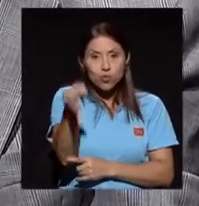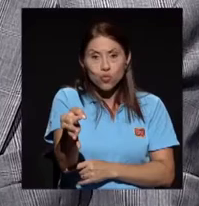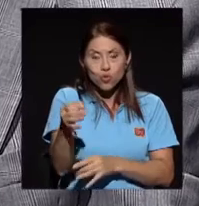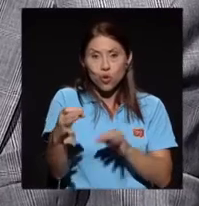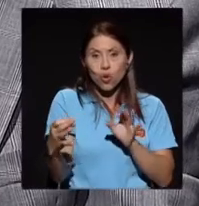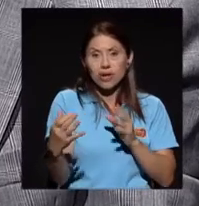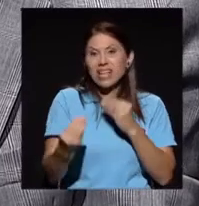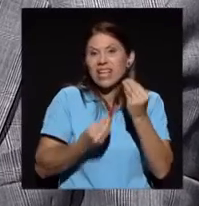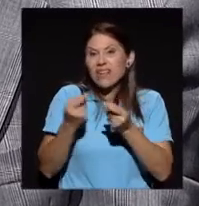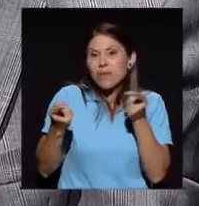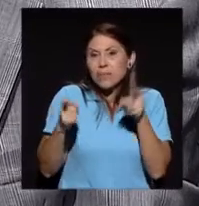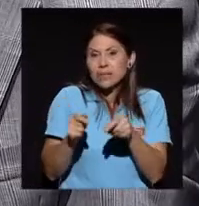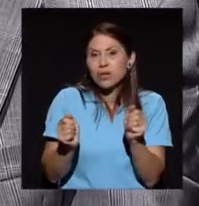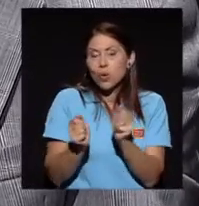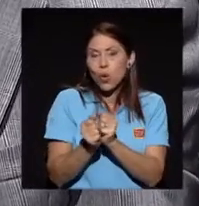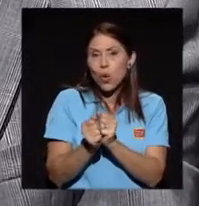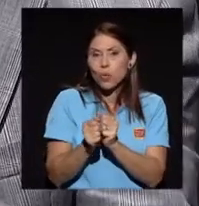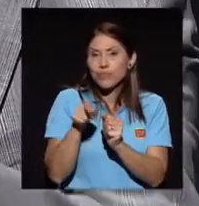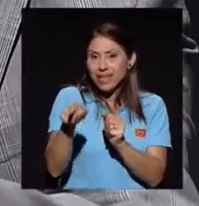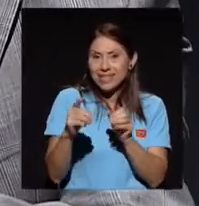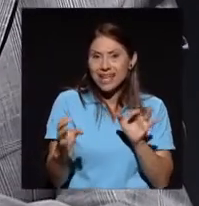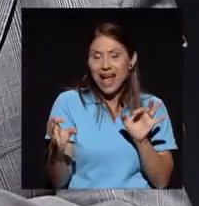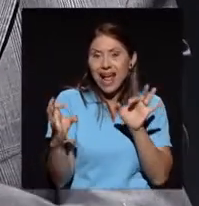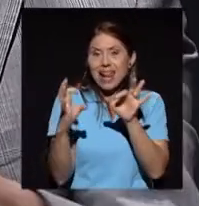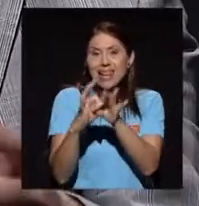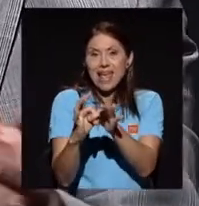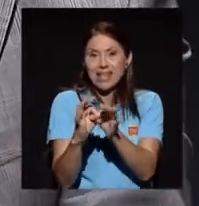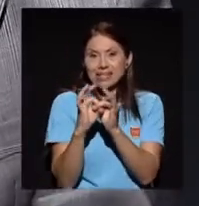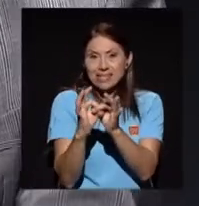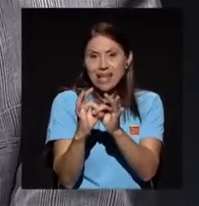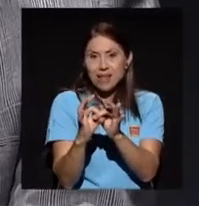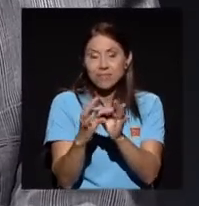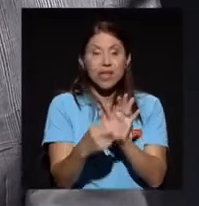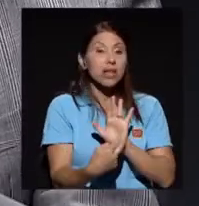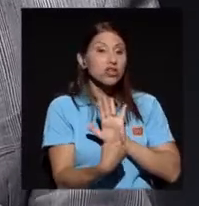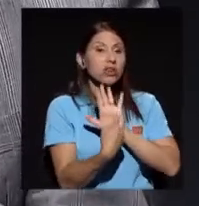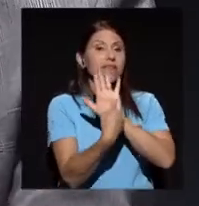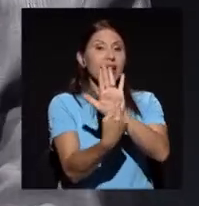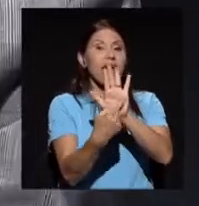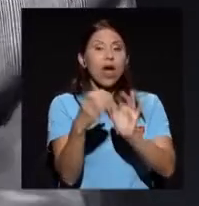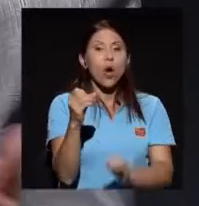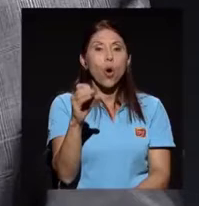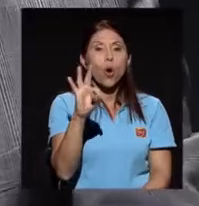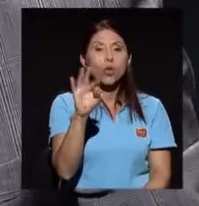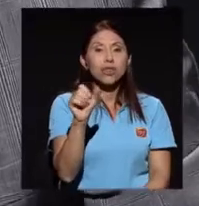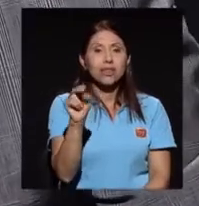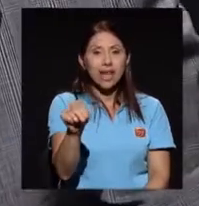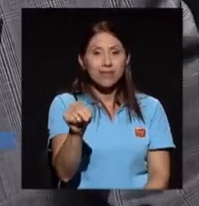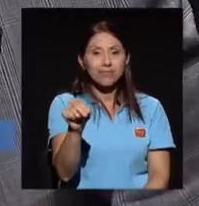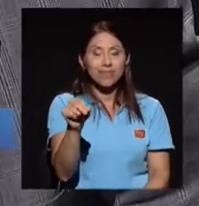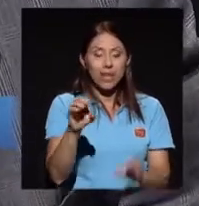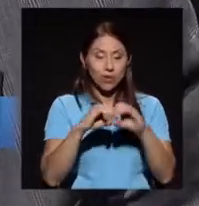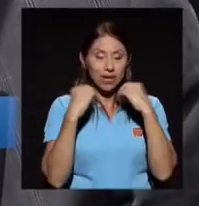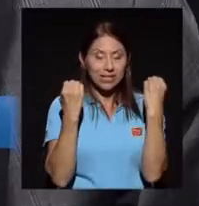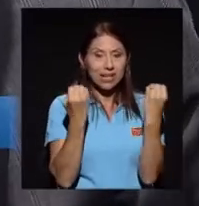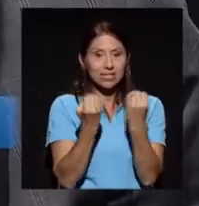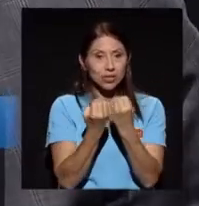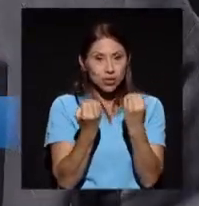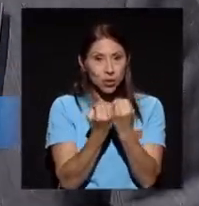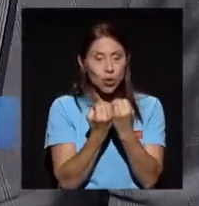alianza entre otras cosas reflejada en la otan la organización del tratado del atlántico norte que es una